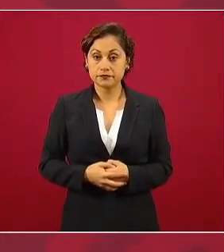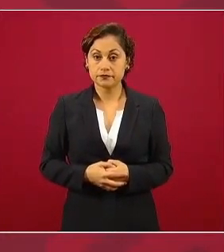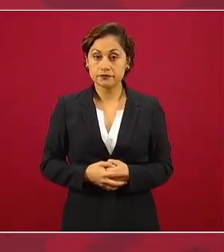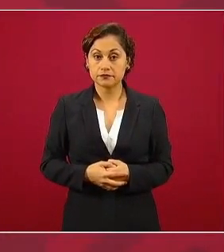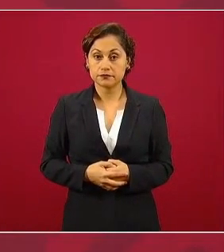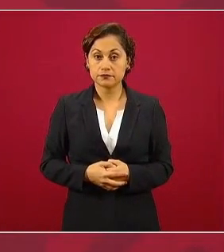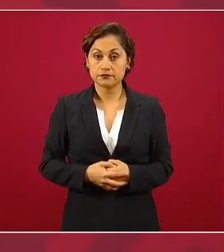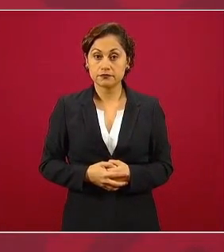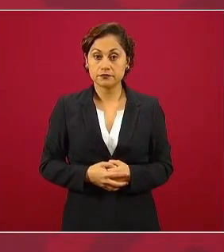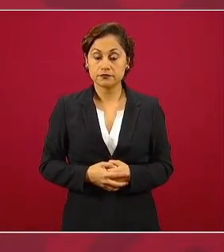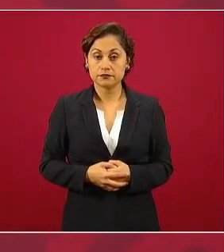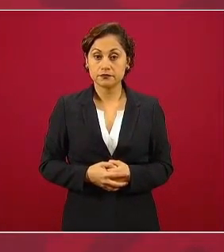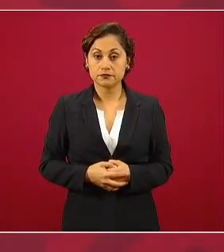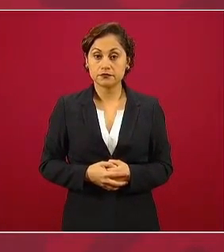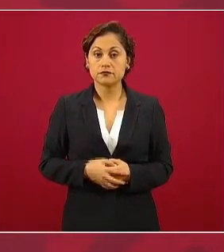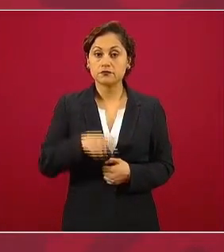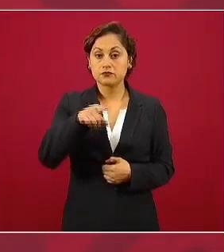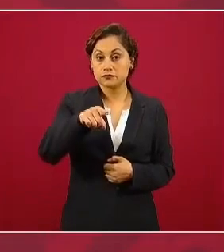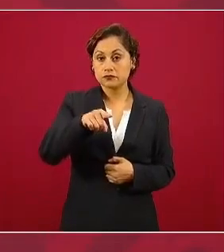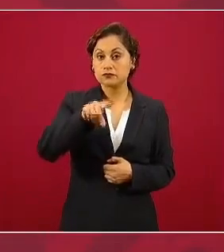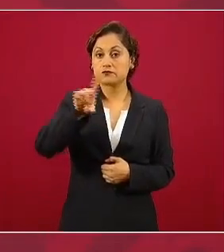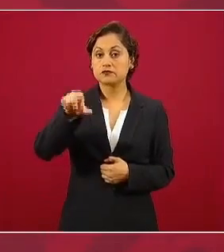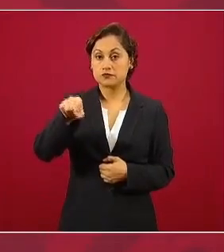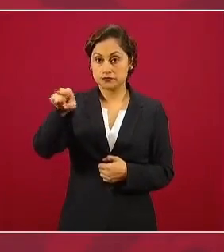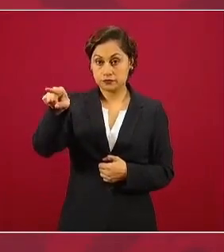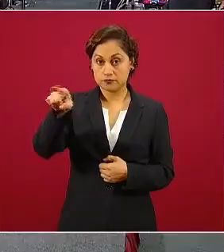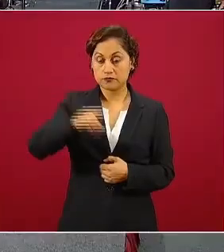Vamos con luego tú y luego.